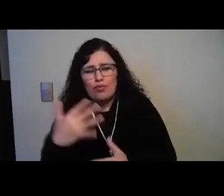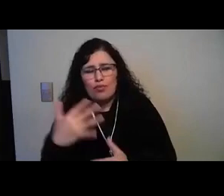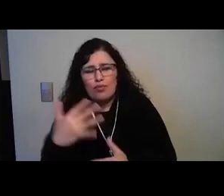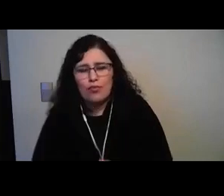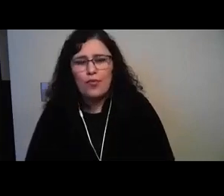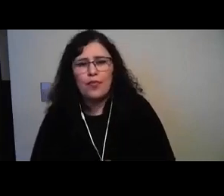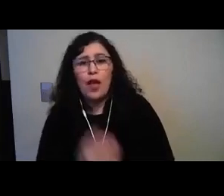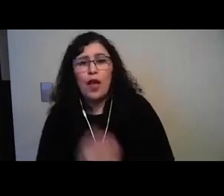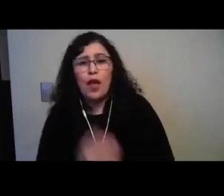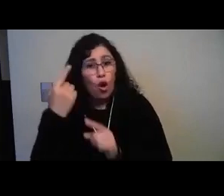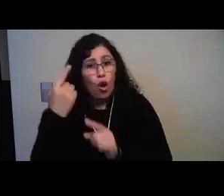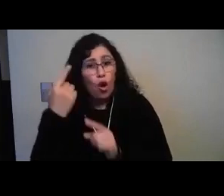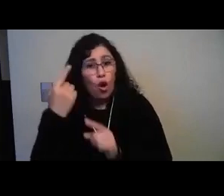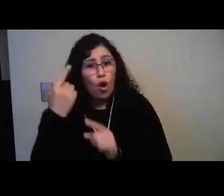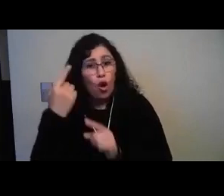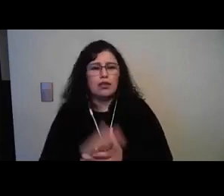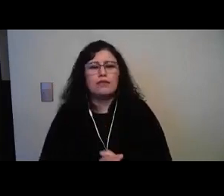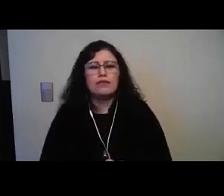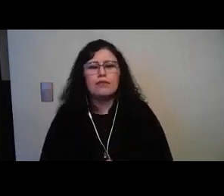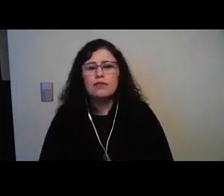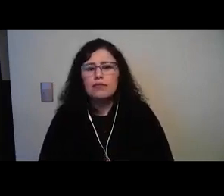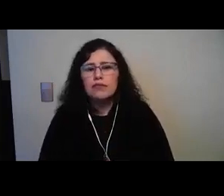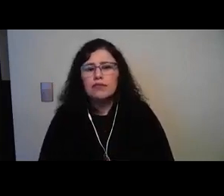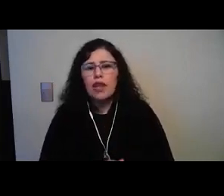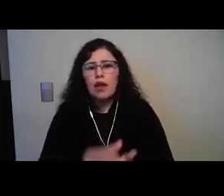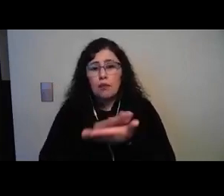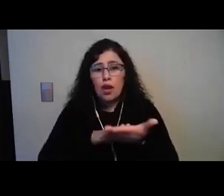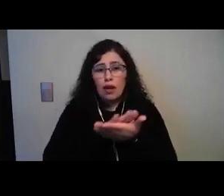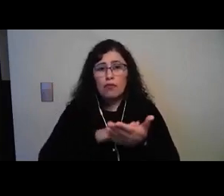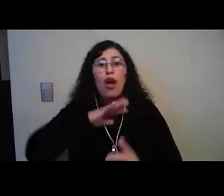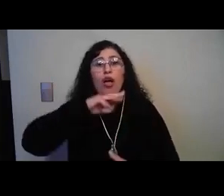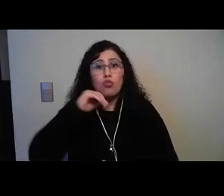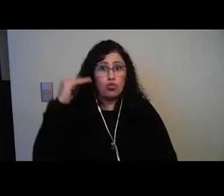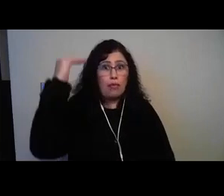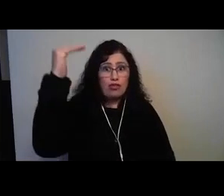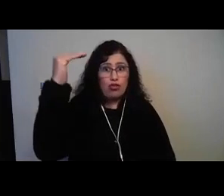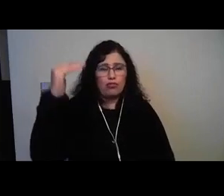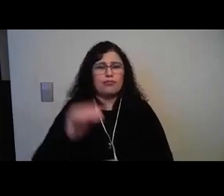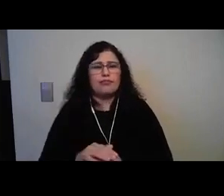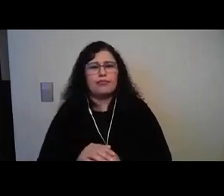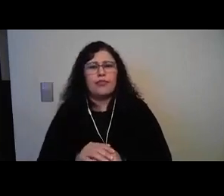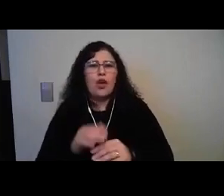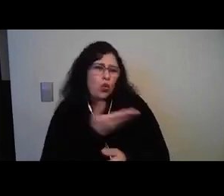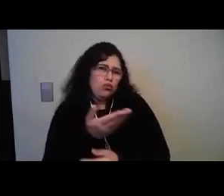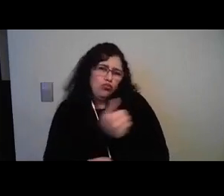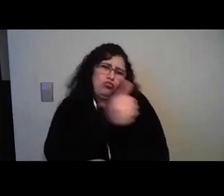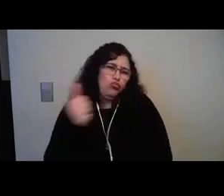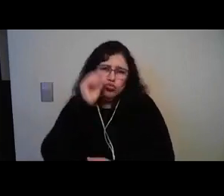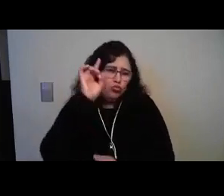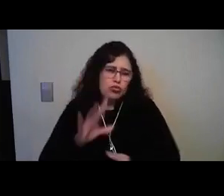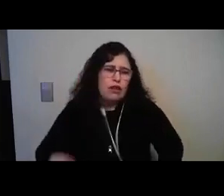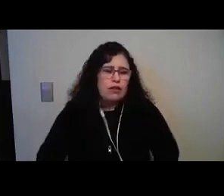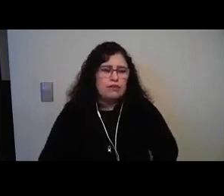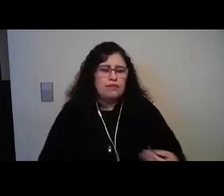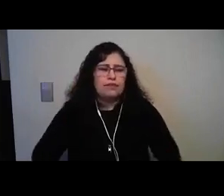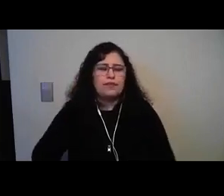Lo otro importante tiene que ver con la iluminación. Si uno va a transferir un adulto mayor, para todo es bien sabido, ¿cierto? Que los